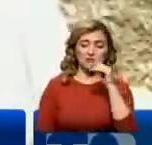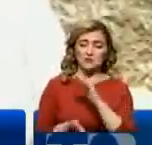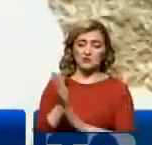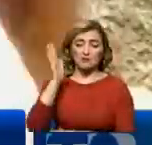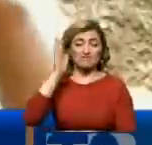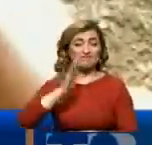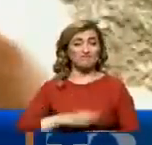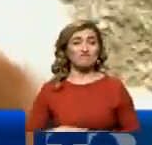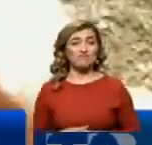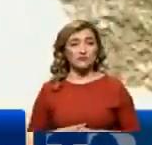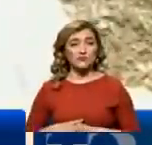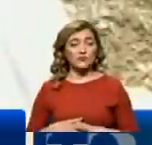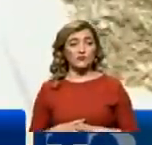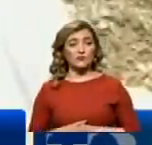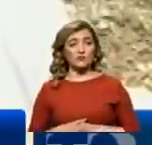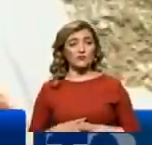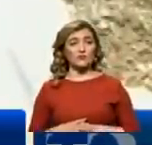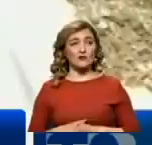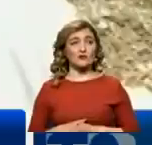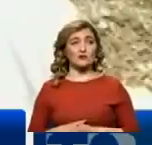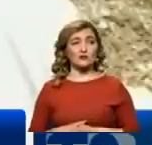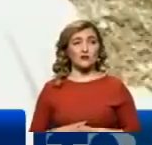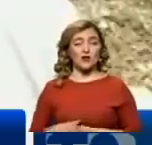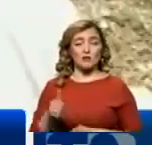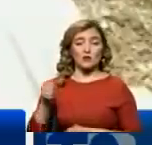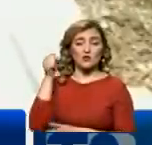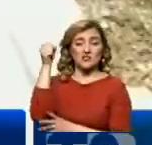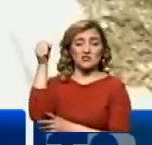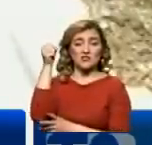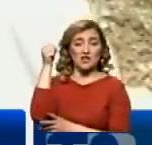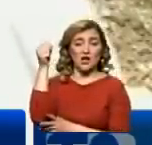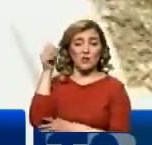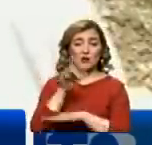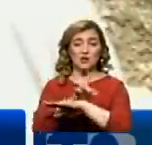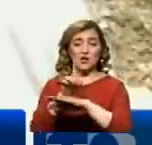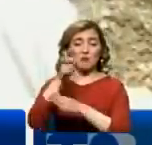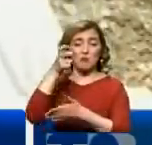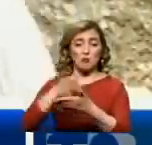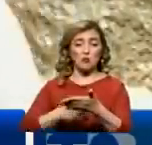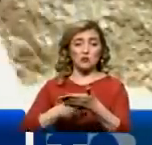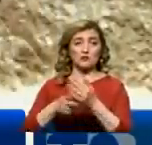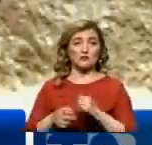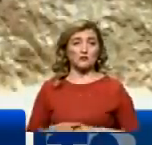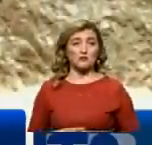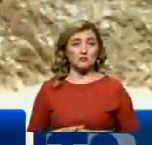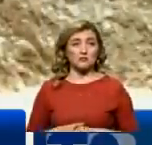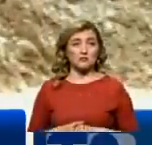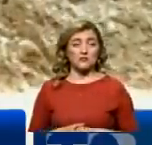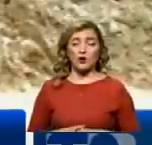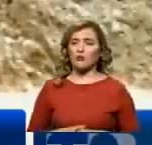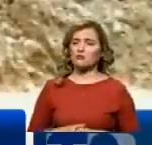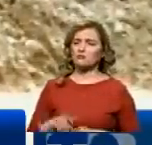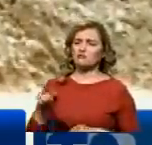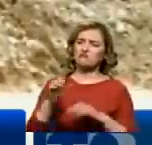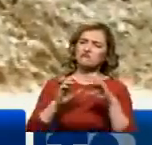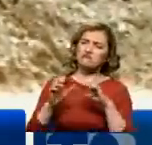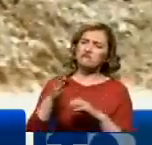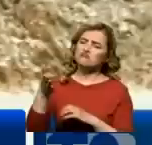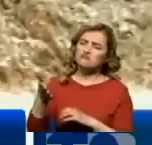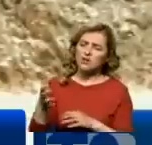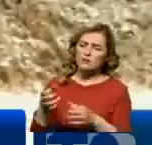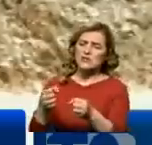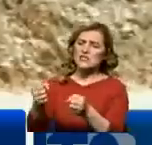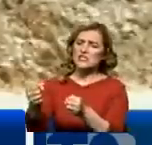no pueden quedarse porque dice que los multan los mismos del sindicato que tienen una directiva y no pueden quedarse. Incluso yo le estaba conversando ahorita